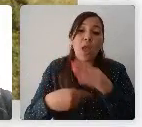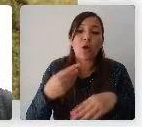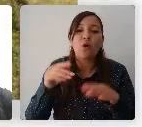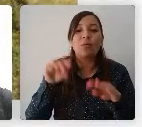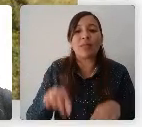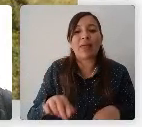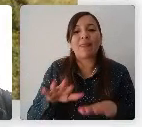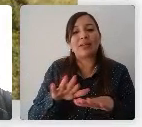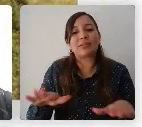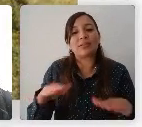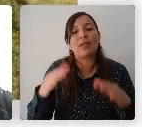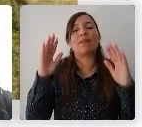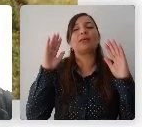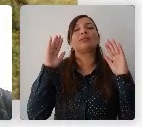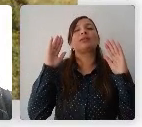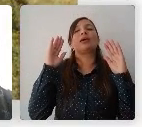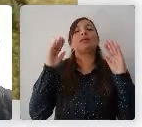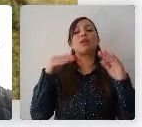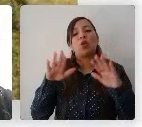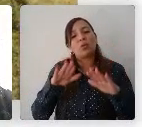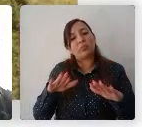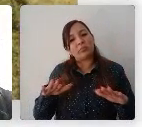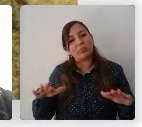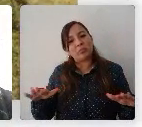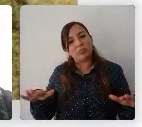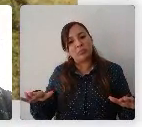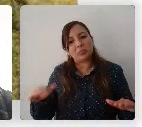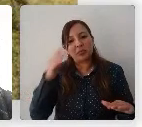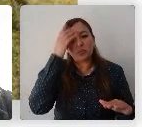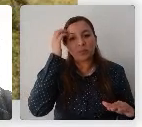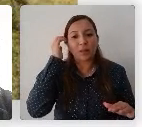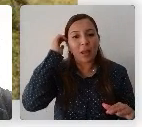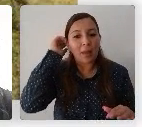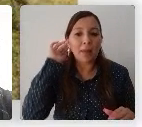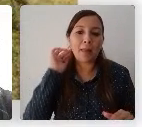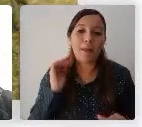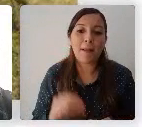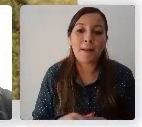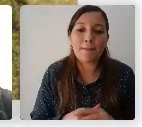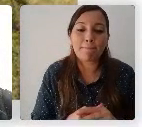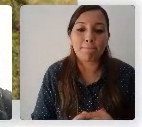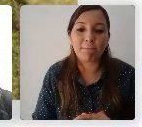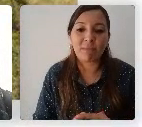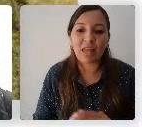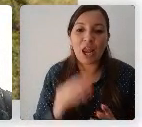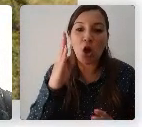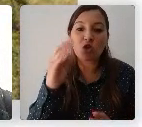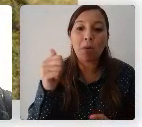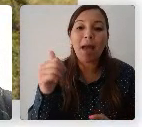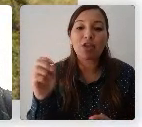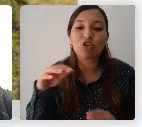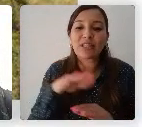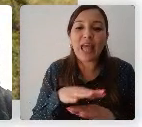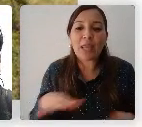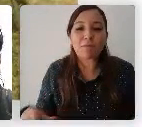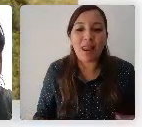poder tomar un refresco en cada uno de estos baños termales que cuenta este interesante destino,